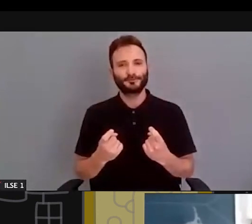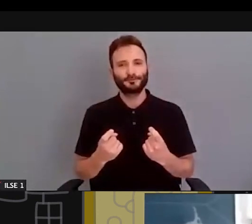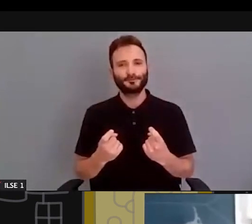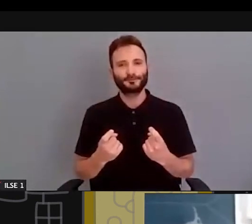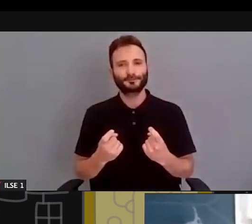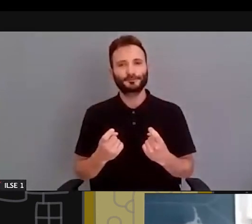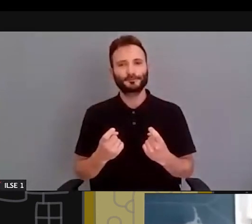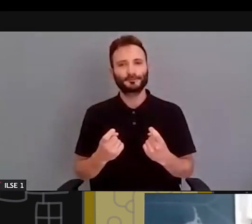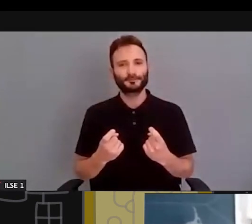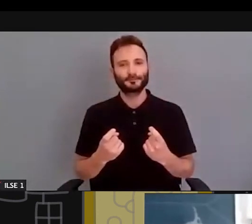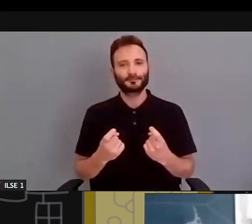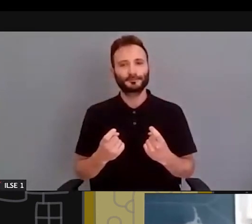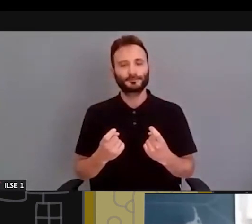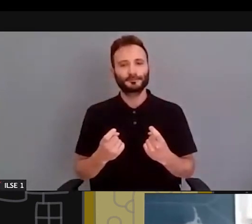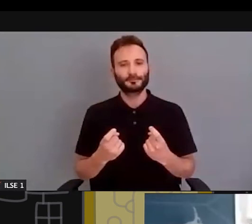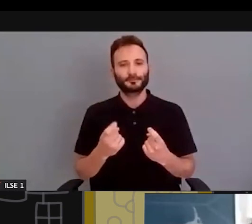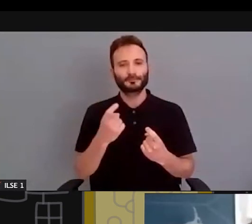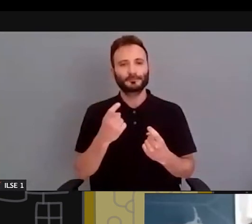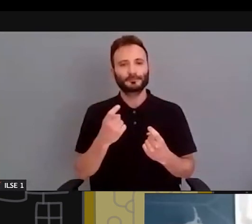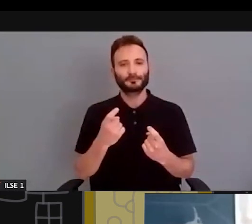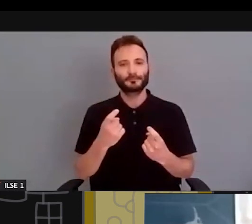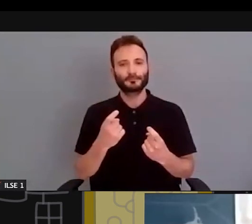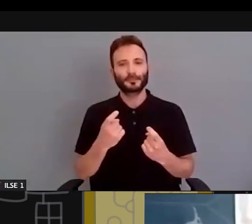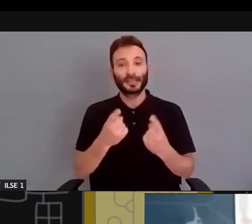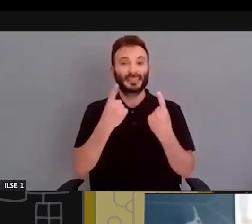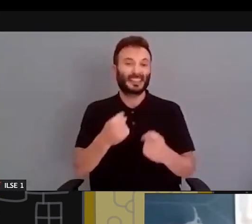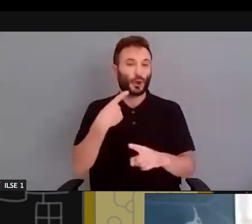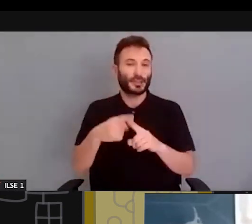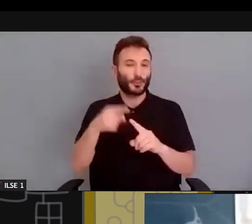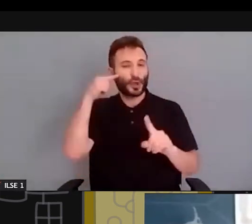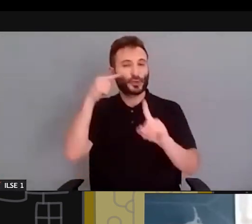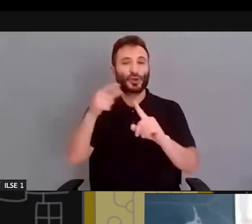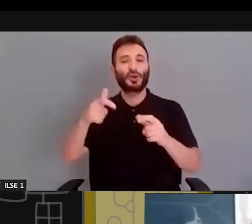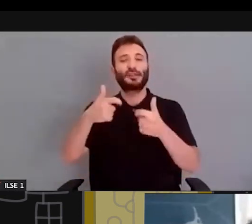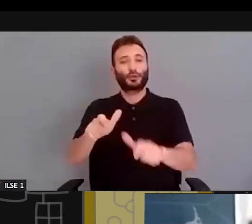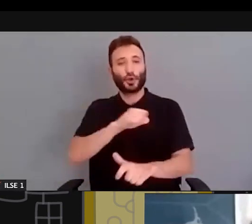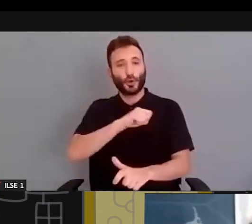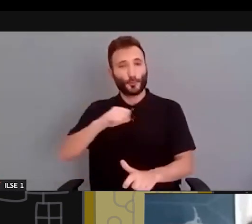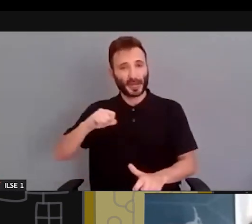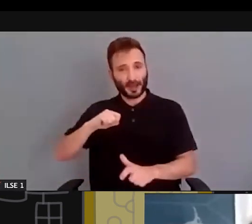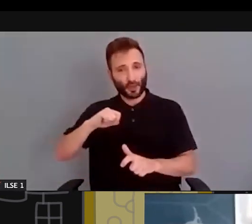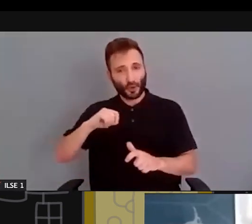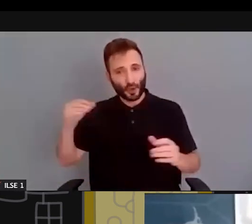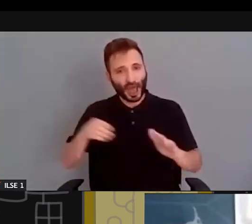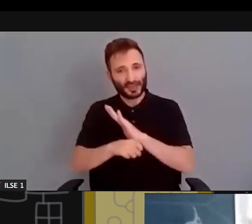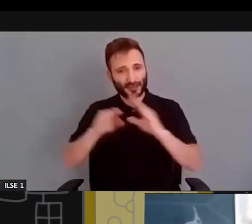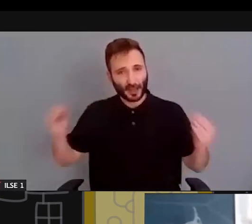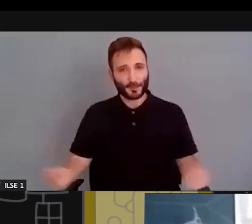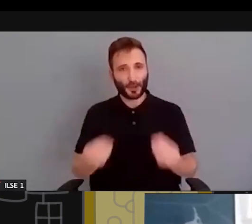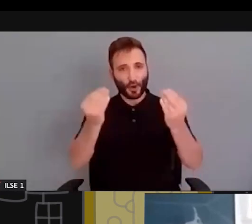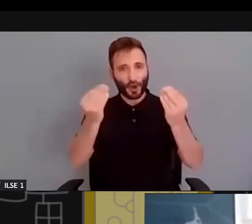para meterse en la accesibilidad? Bueno, yo creo que son muy importantes, es decir, nosotros nos